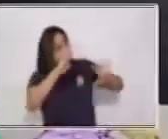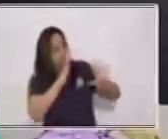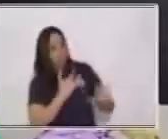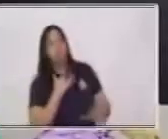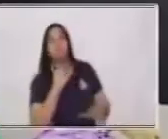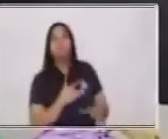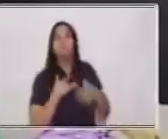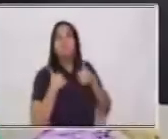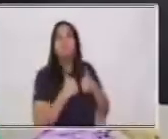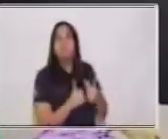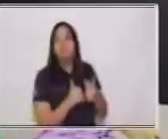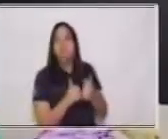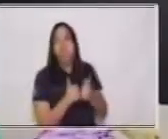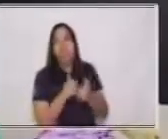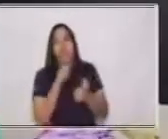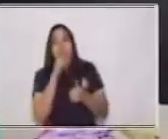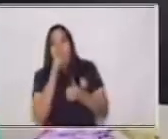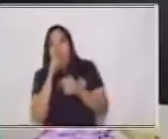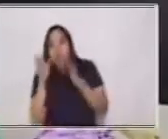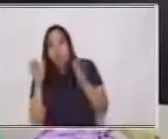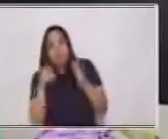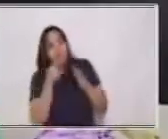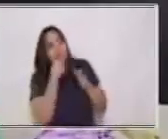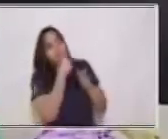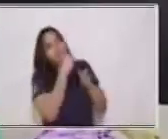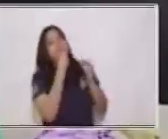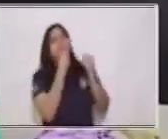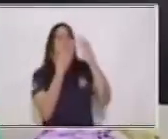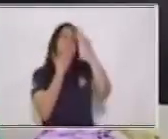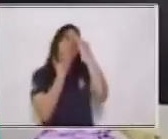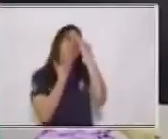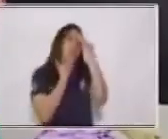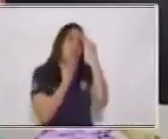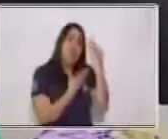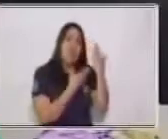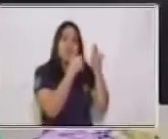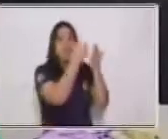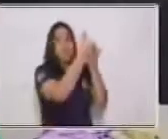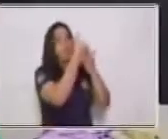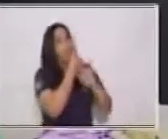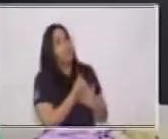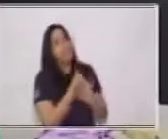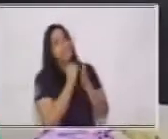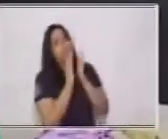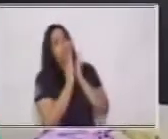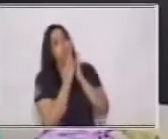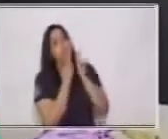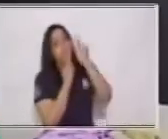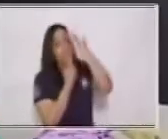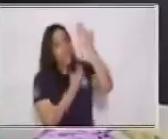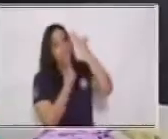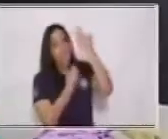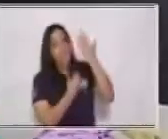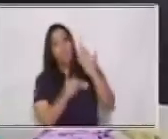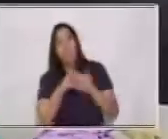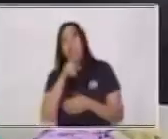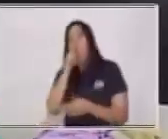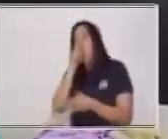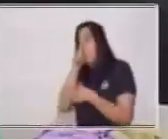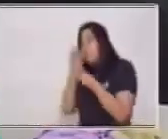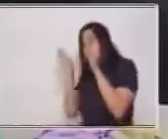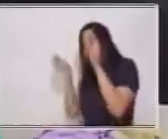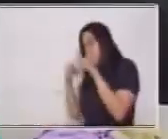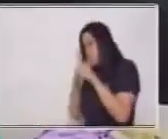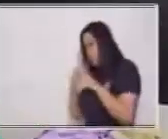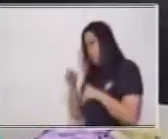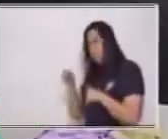la mariquita le agradeció por verla ayudar. Gracias por tu ayuda. El periquito le contestó y le